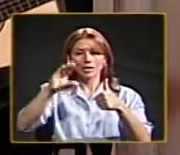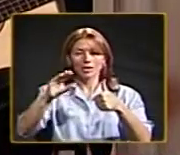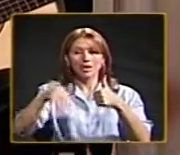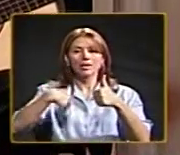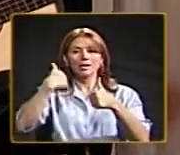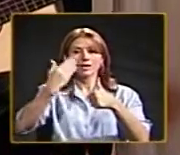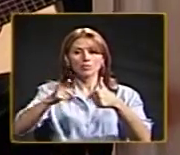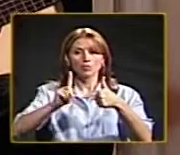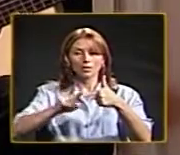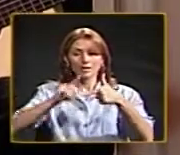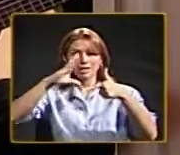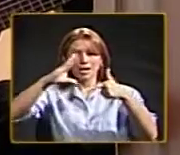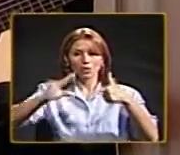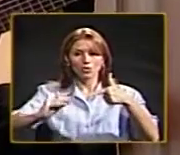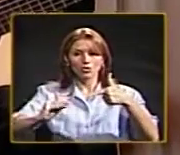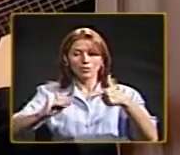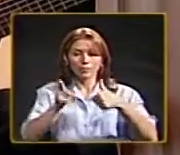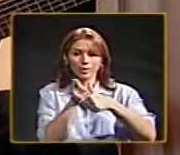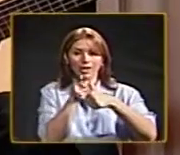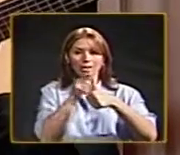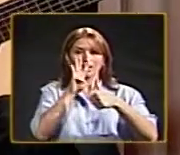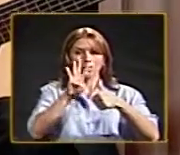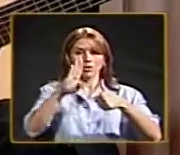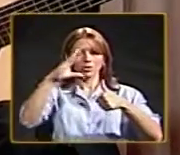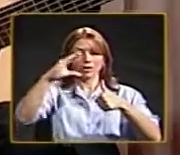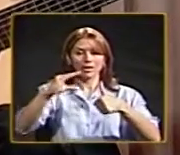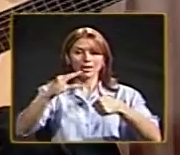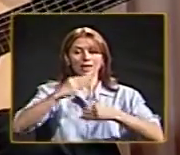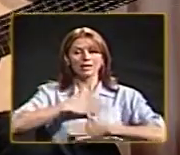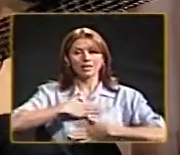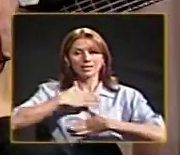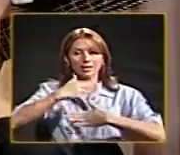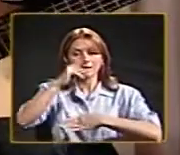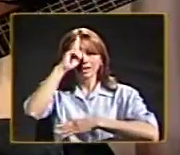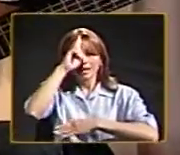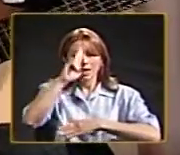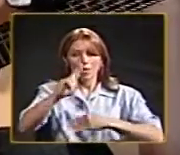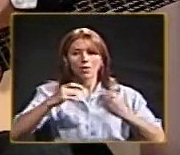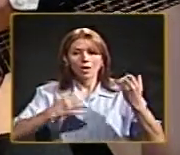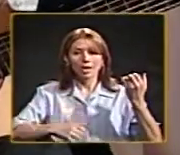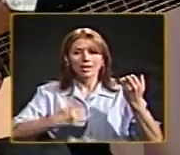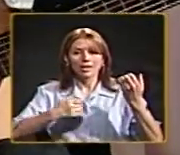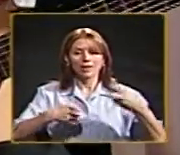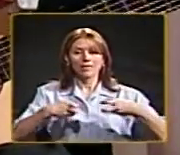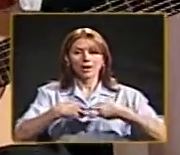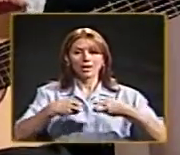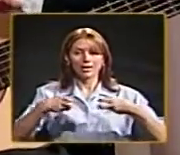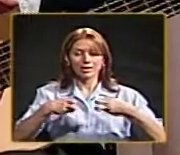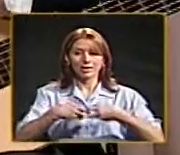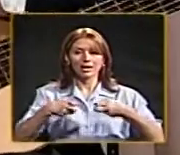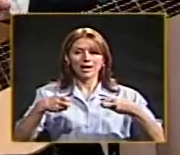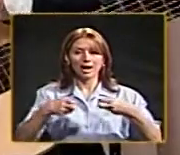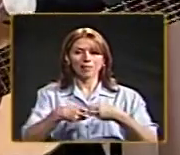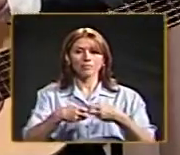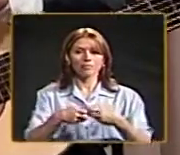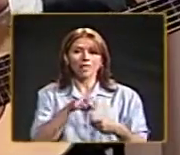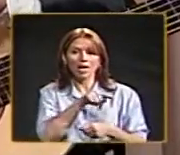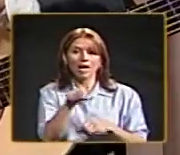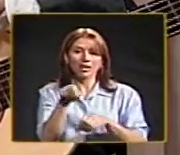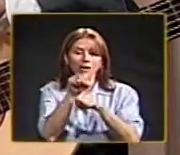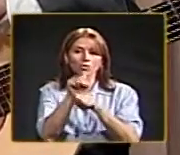De la noche. El concierto a las 4 de la tarde es el concierto dedicado a la guitarra eléctrica, que suelen asistir